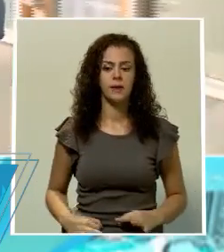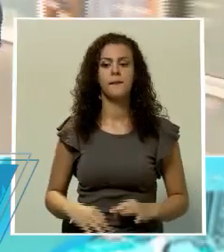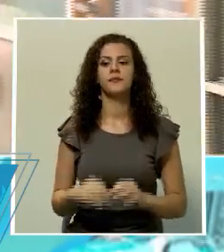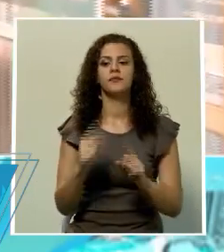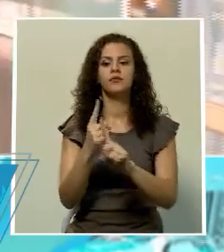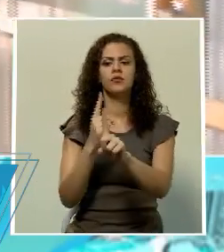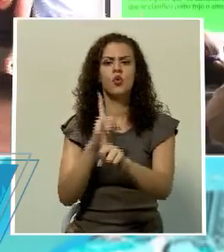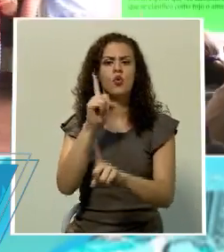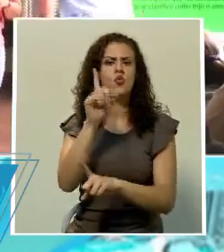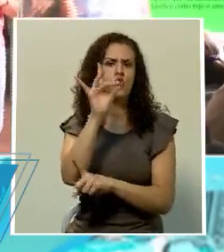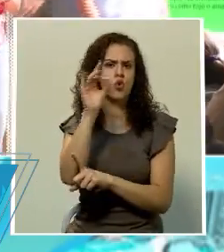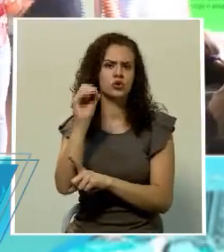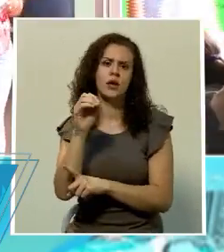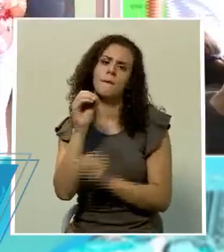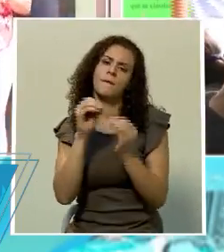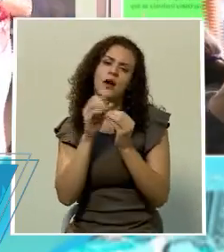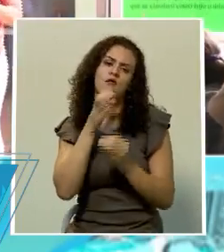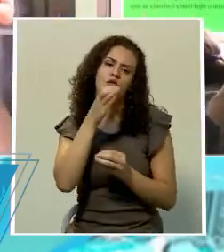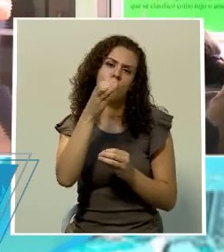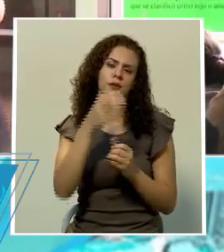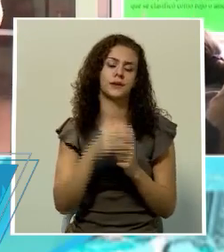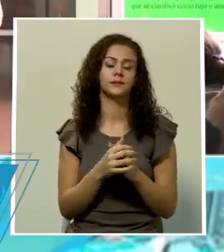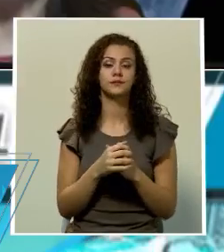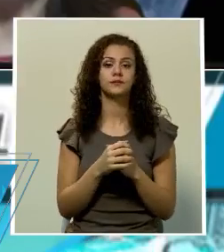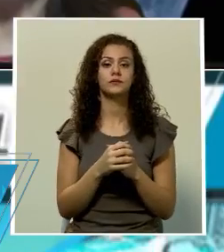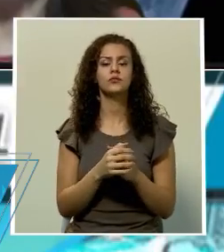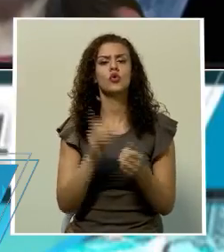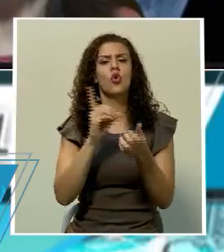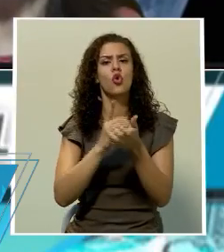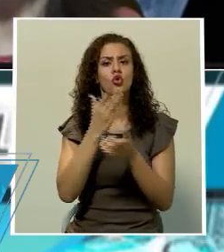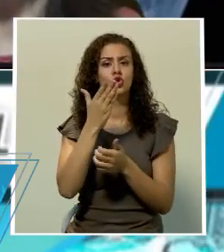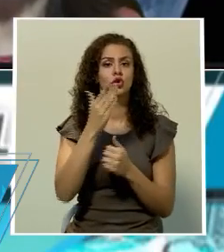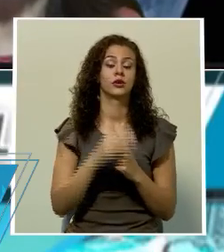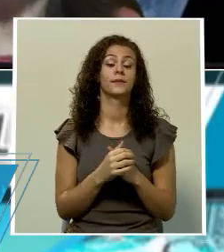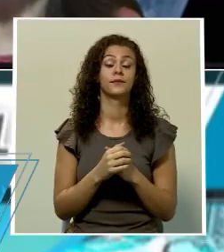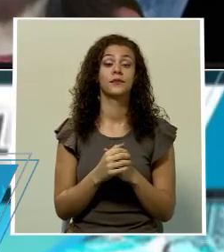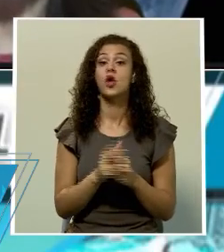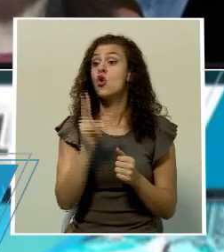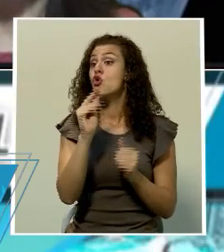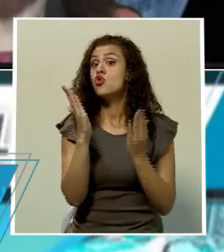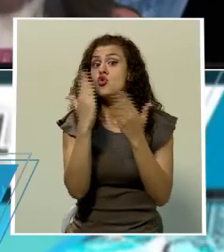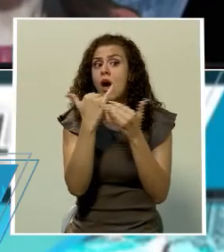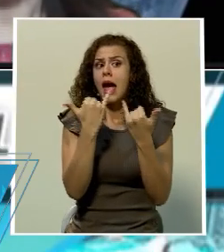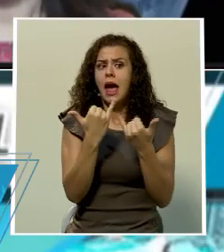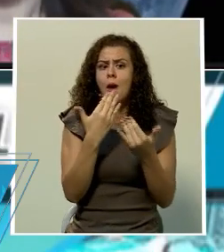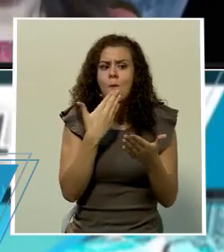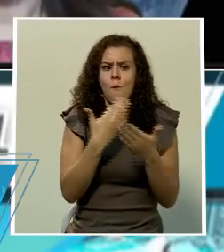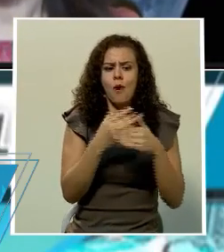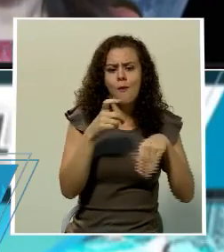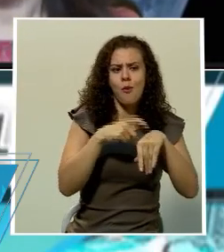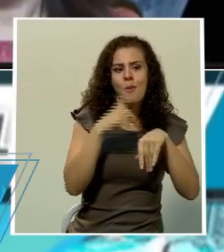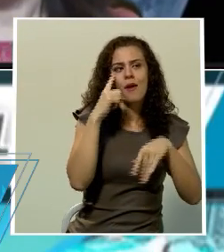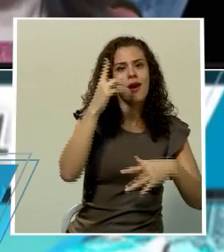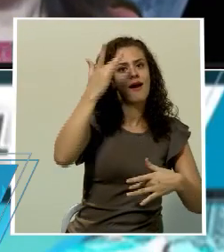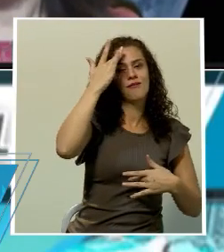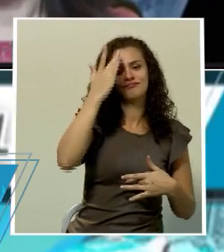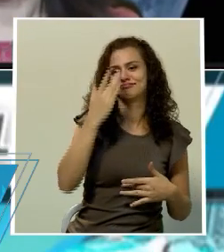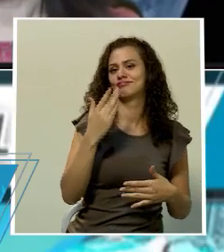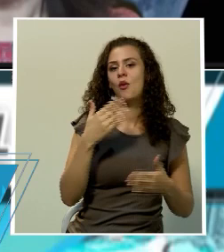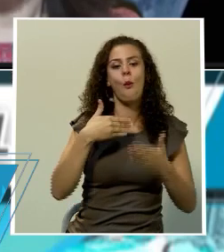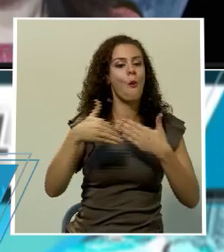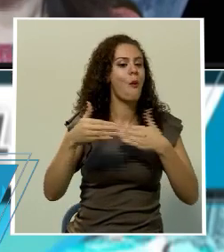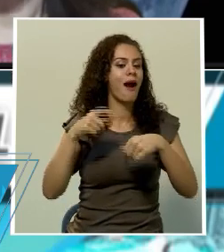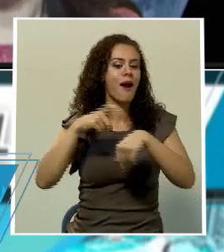de 1,80 m es lo más recomendable. Doctora, no hay un buen momento para enfermarse. Todos los